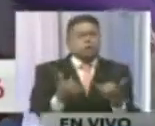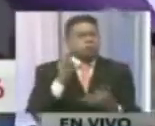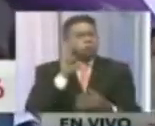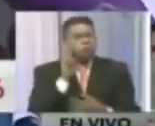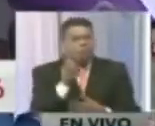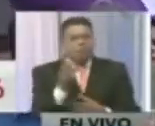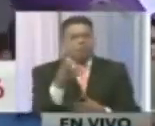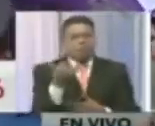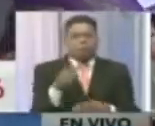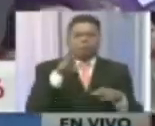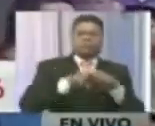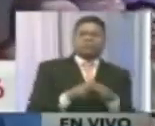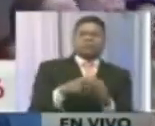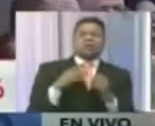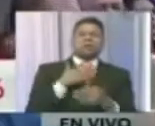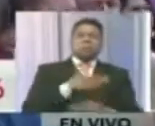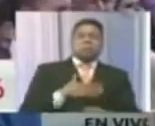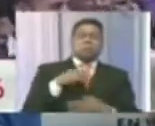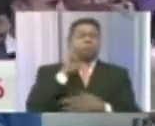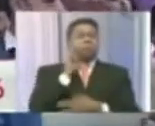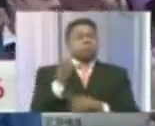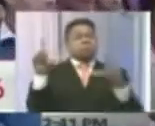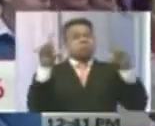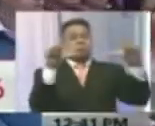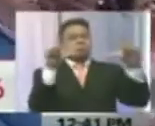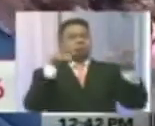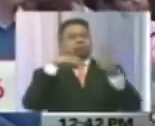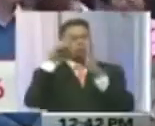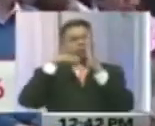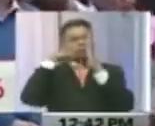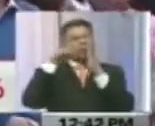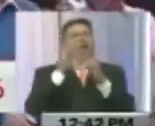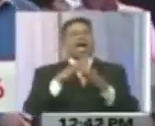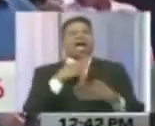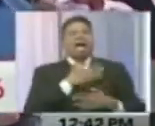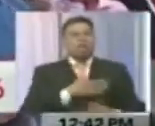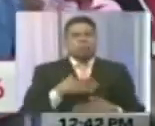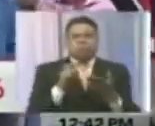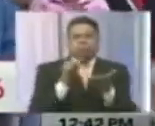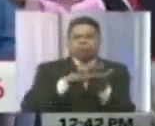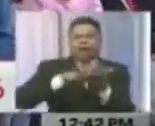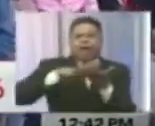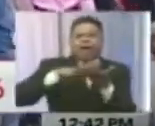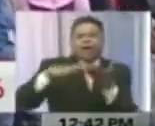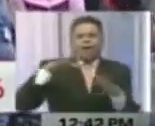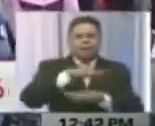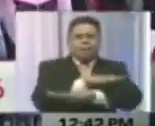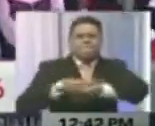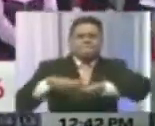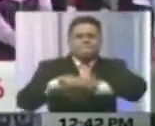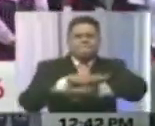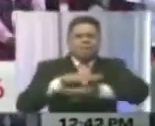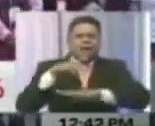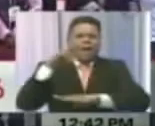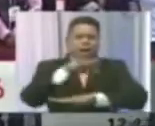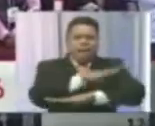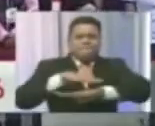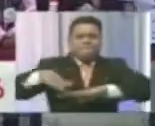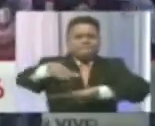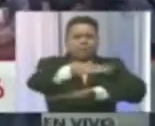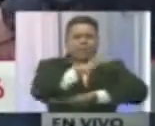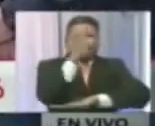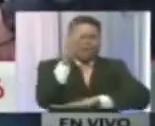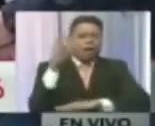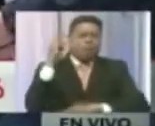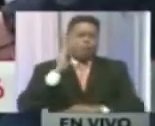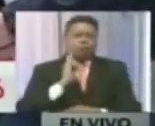en las salas también privadas el documental La Juntera, un documental hermoso que muestra lo que somos capaces de hacer